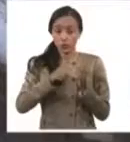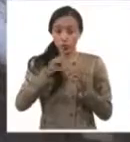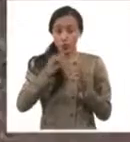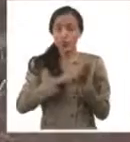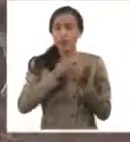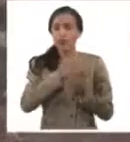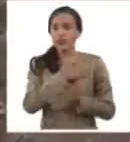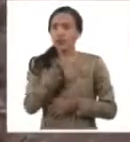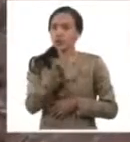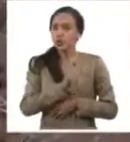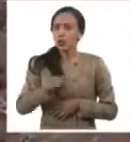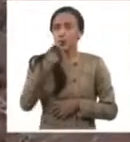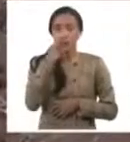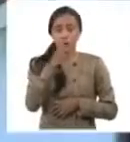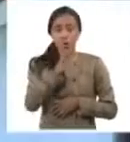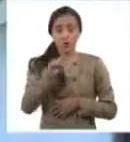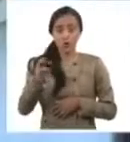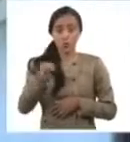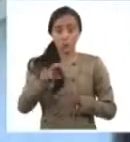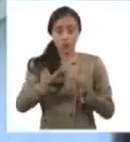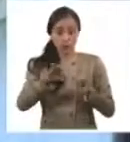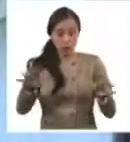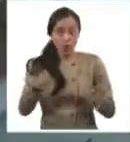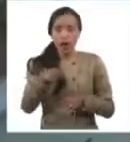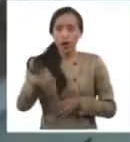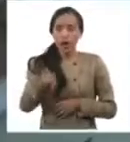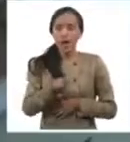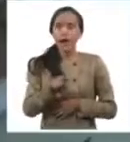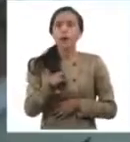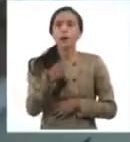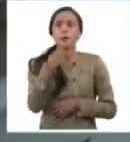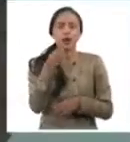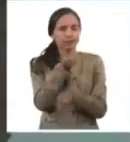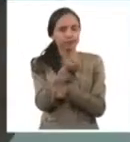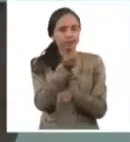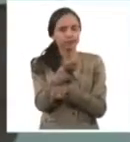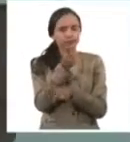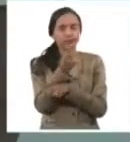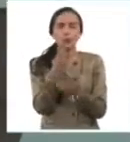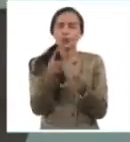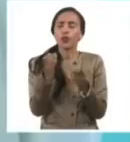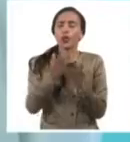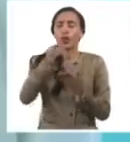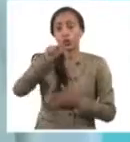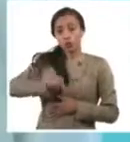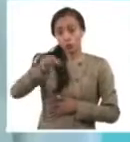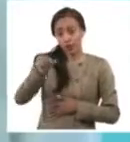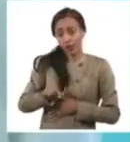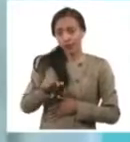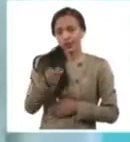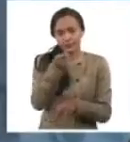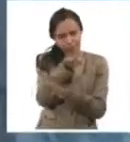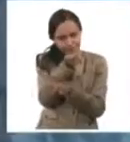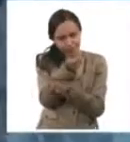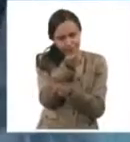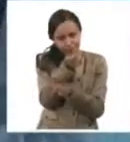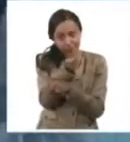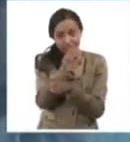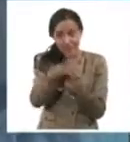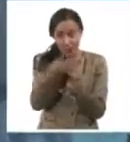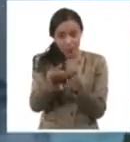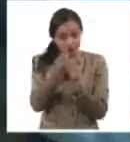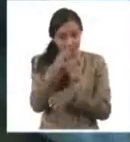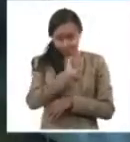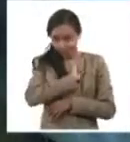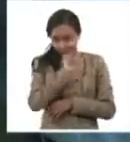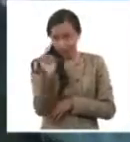del módulo con un área de 800 metros para la formación técnica preprofesional de estudiantes e instó a que una vez egresados